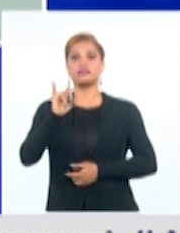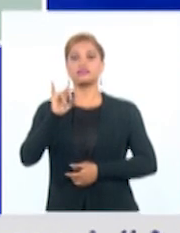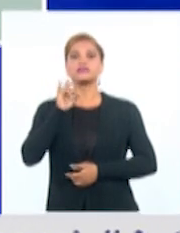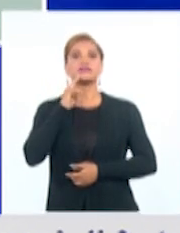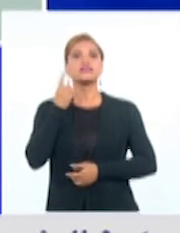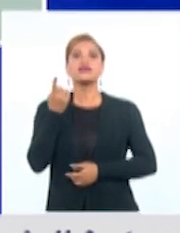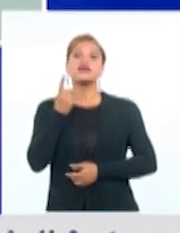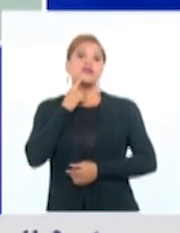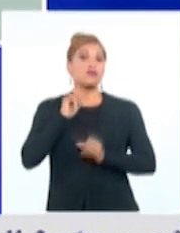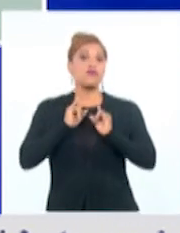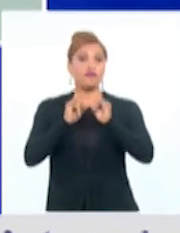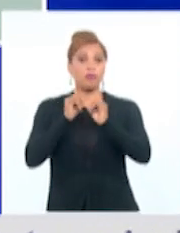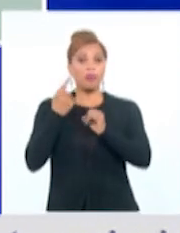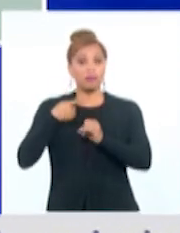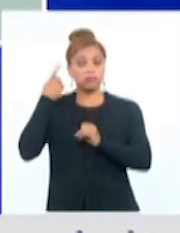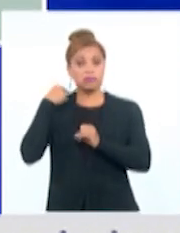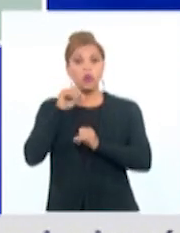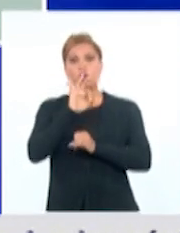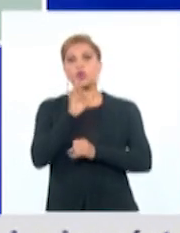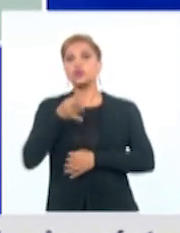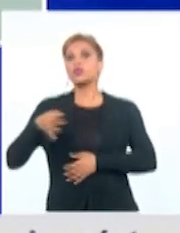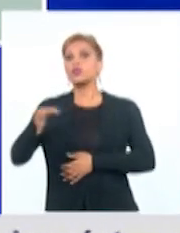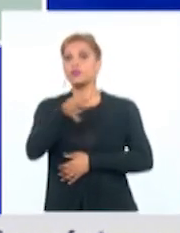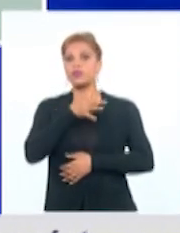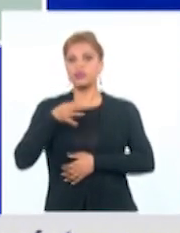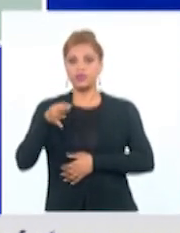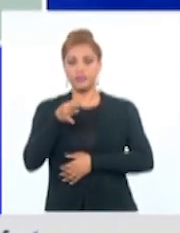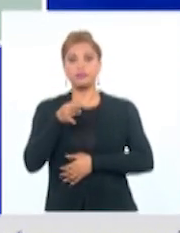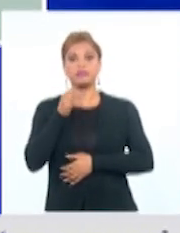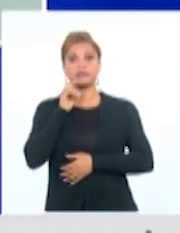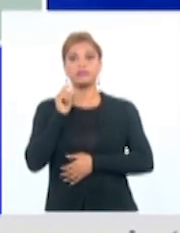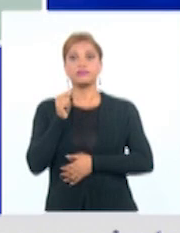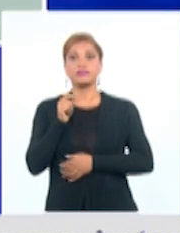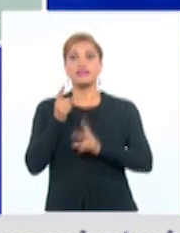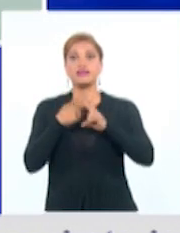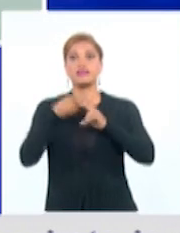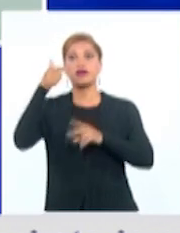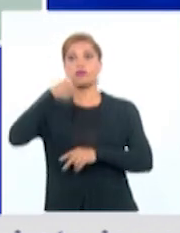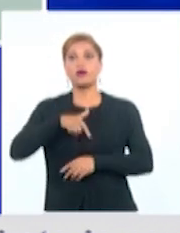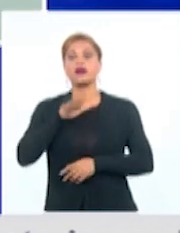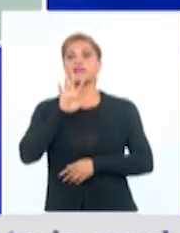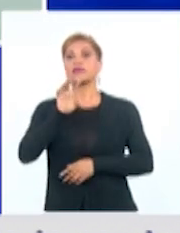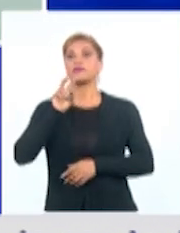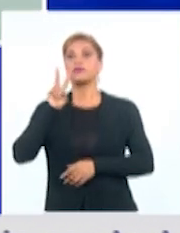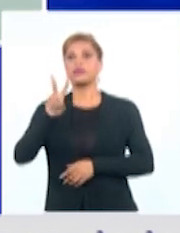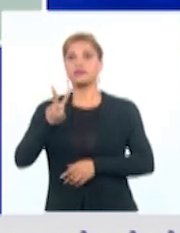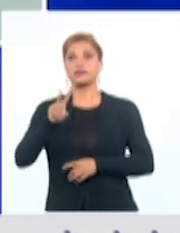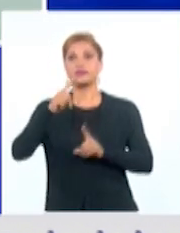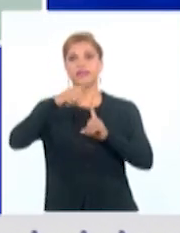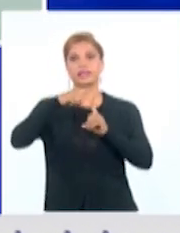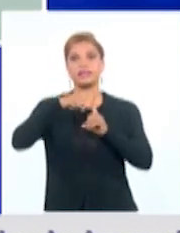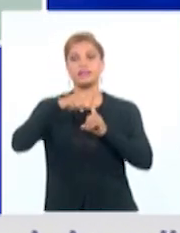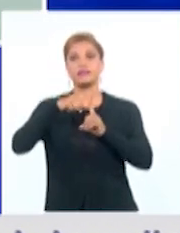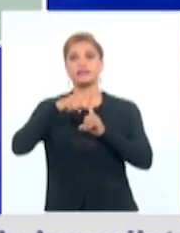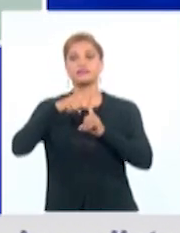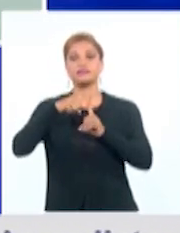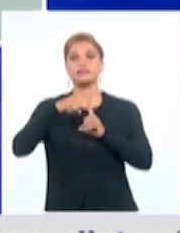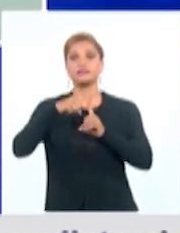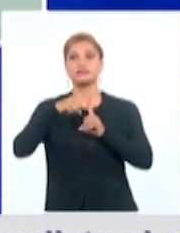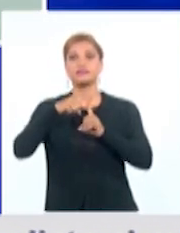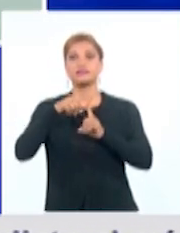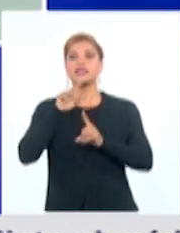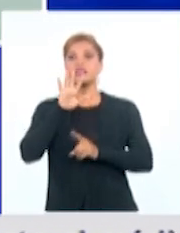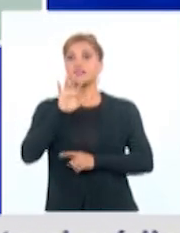reportados la jornada anterior en sus 8 municipios. Yaguajay, con la cifra más alta, al igual que Trinidad, Yaguajay con 52, Trinidad